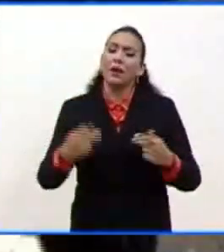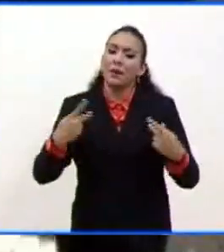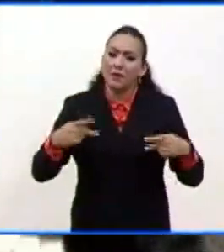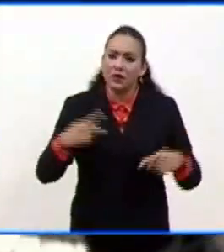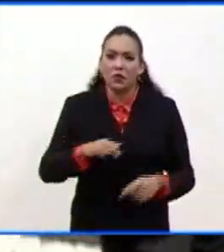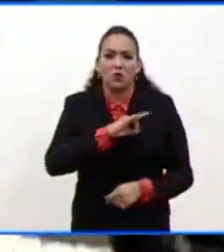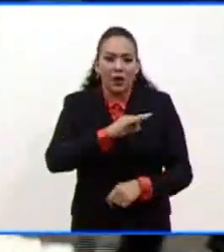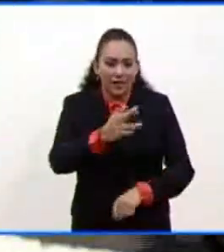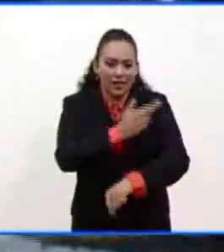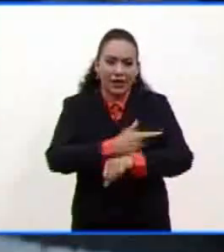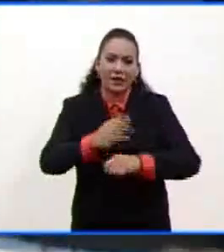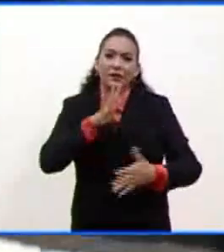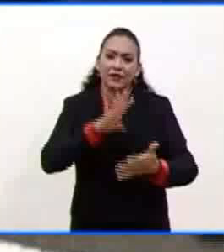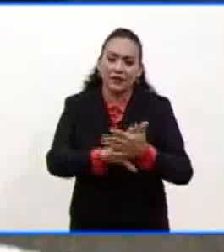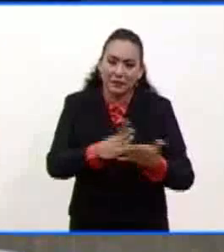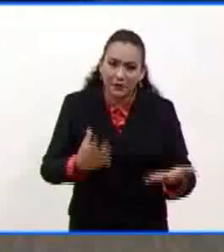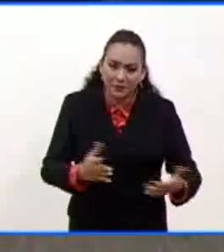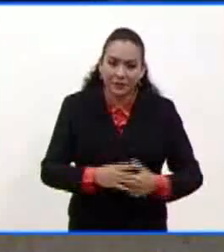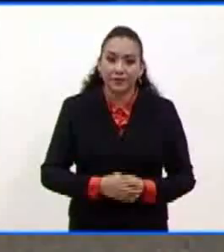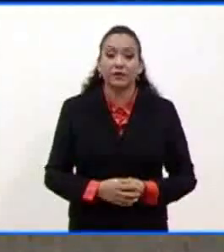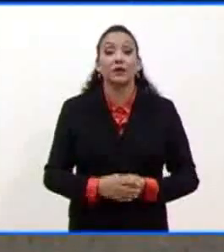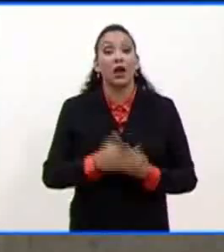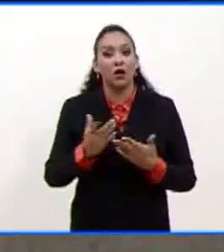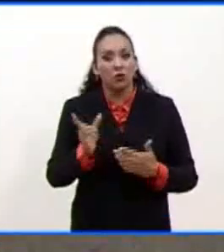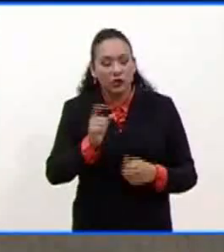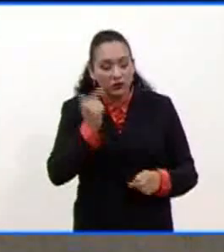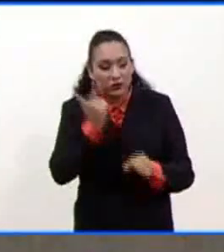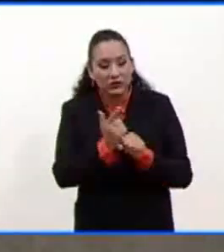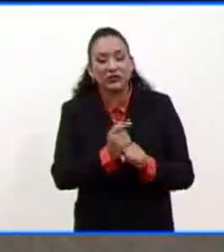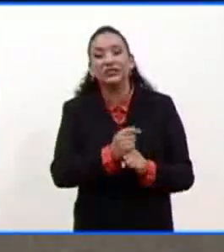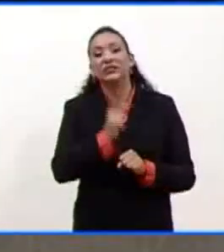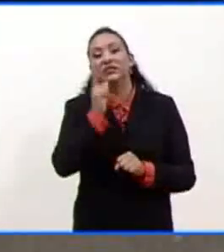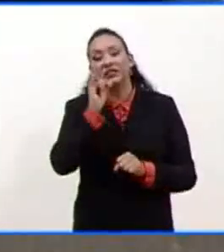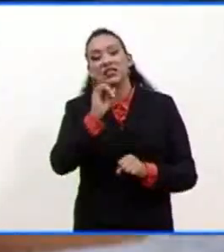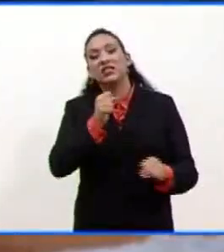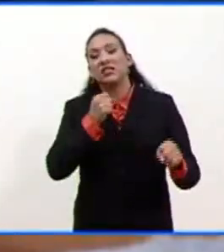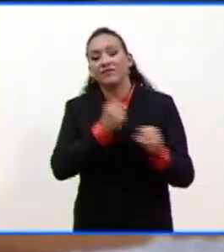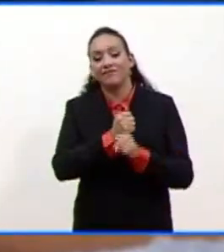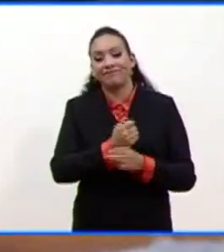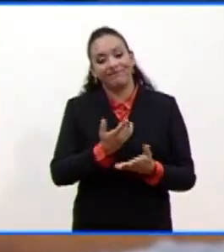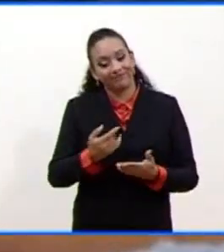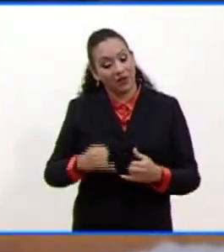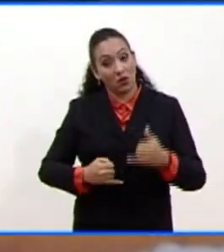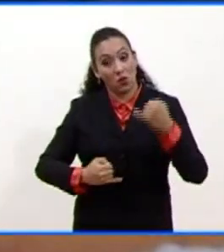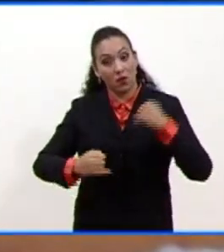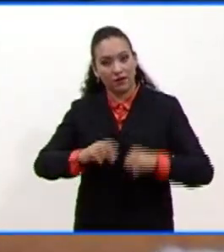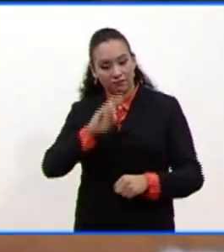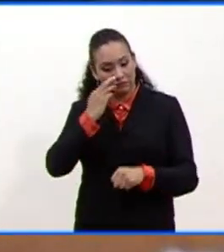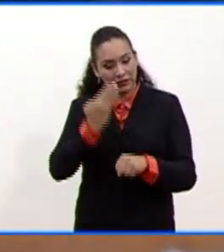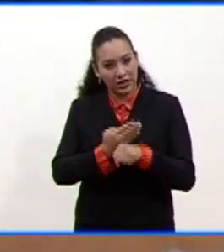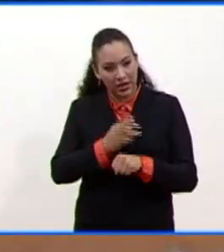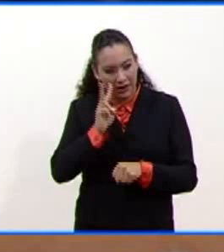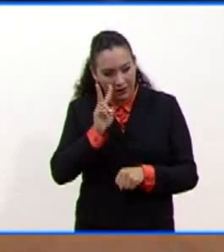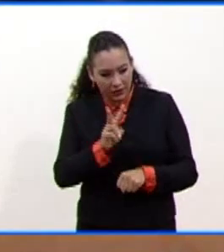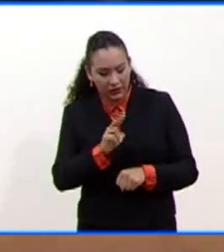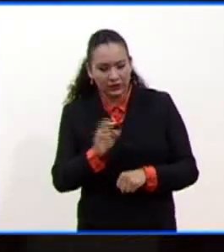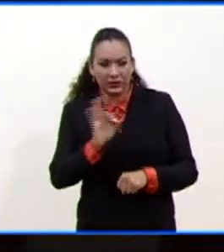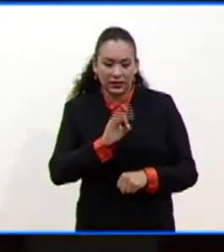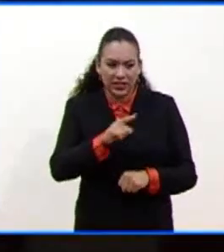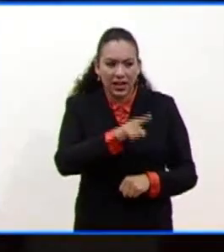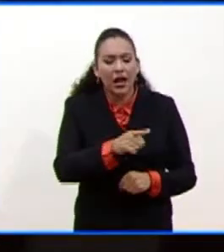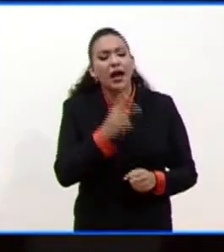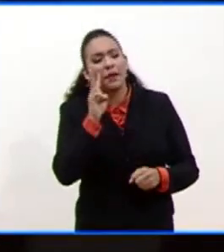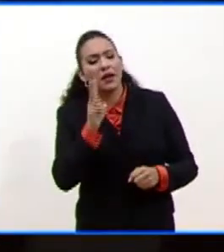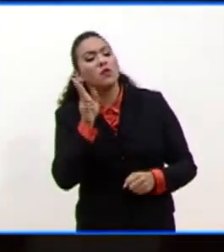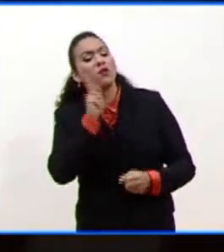bajo proceso penal. En caso de corroborarse la tortura, es obligación del juez analizar si tuvo un impacto en la generación y